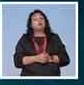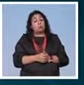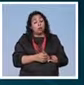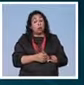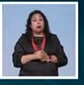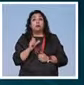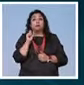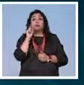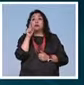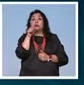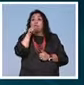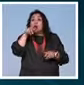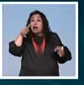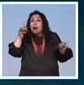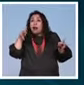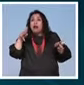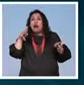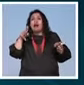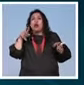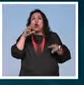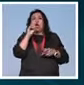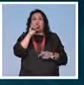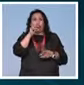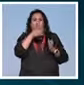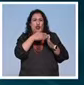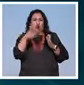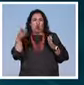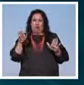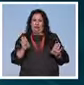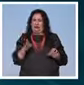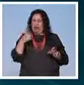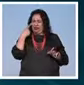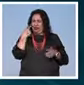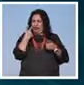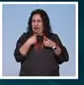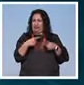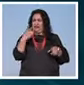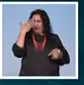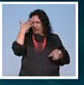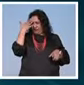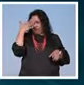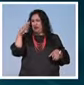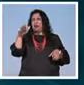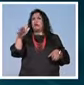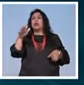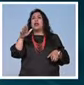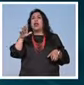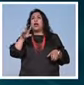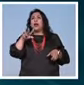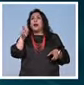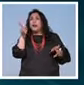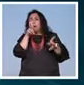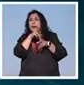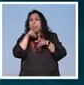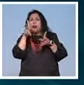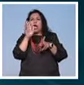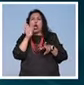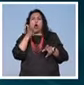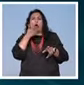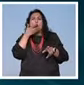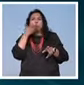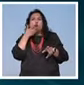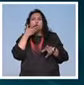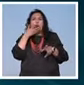Además, las aves que migraron en otoño se comportaron de manera extraña. En lugar de volar contra el viento como es habitual,